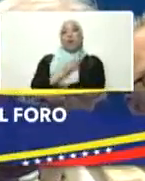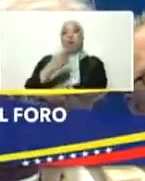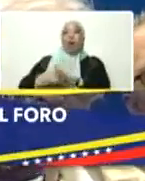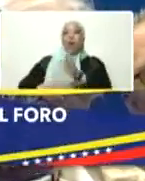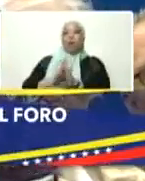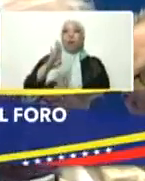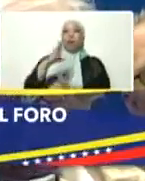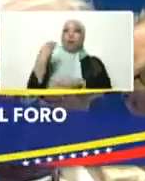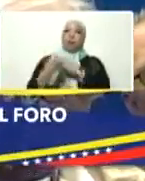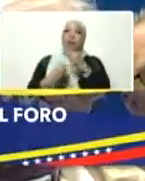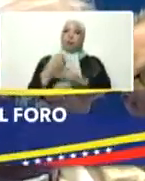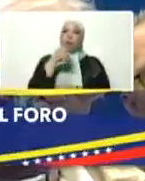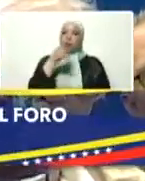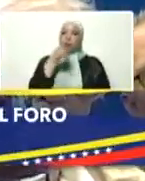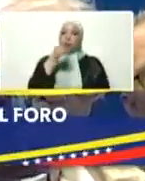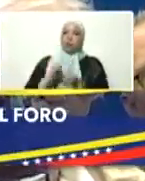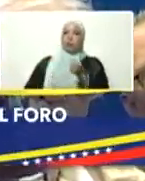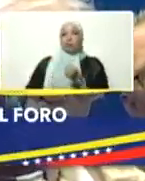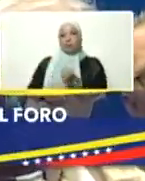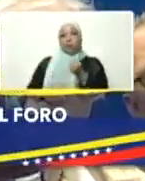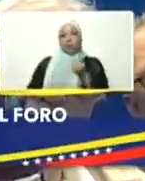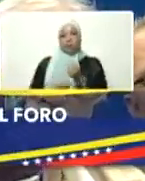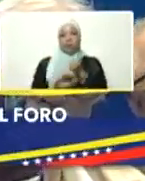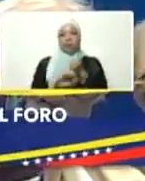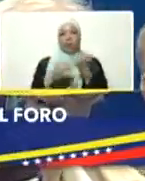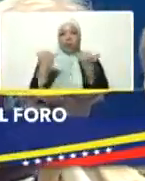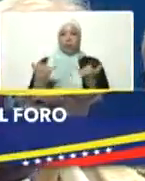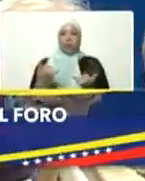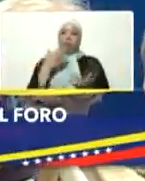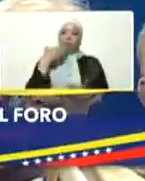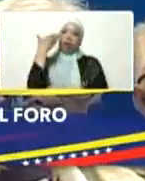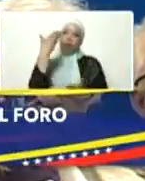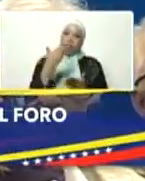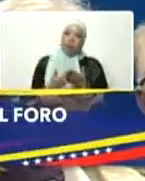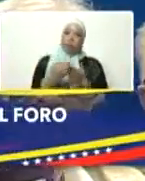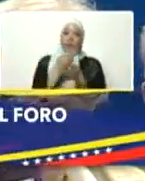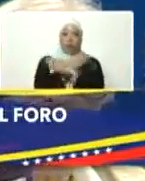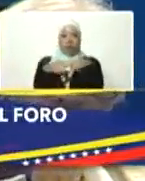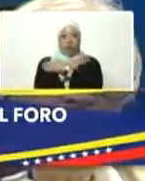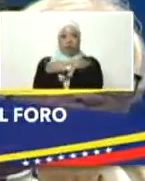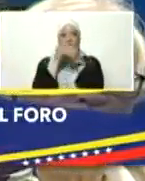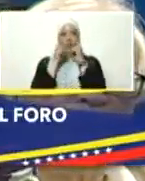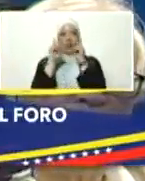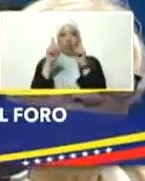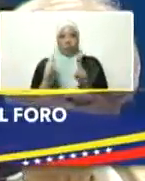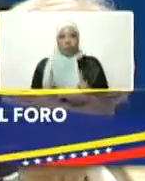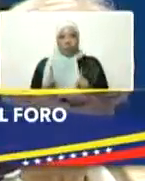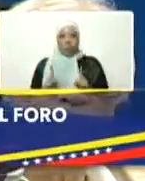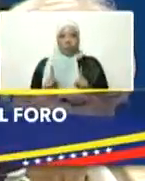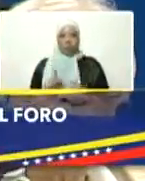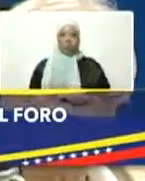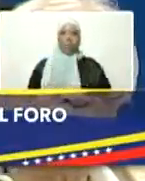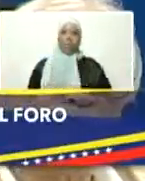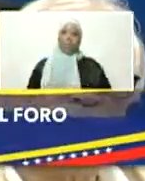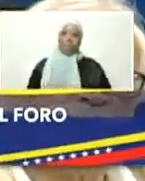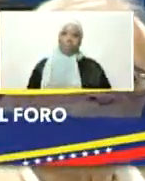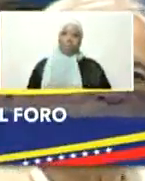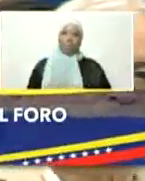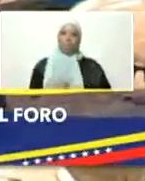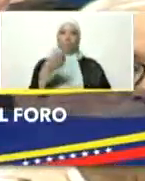con celeridad en muchos desafíos, y agradecemos y felicitamos la decisión de